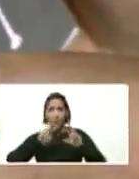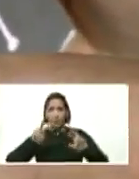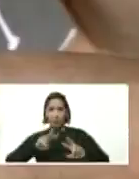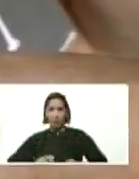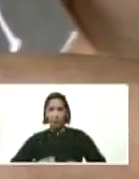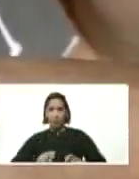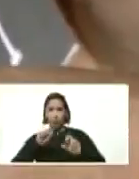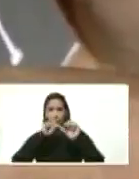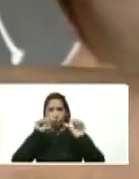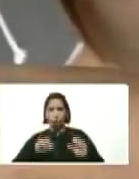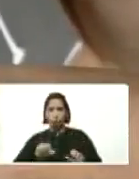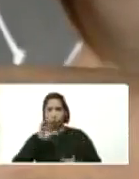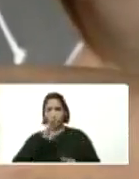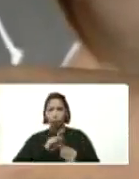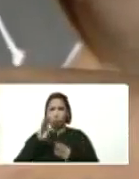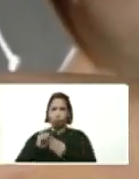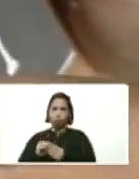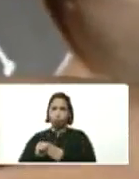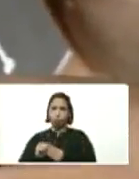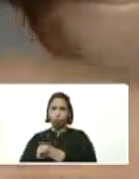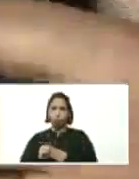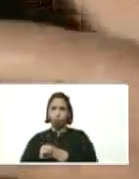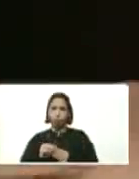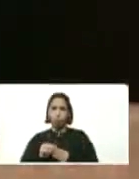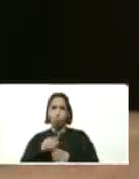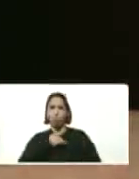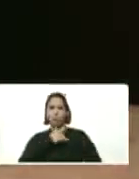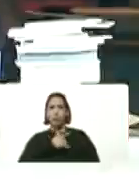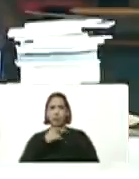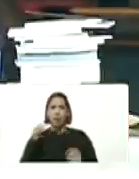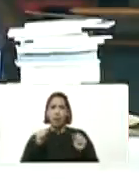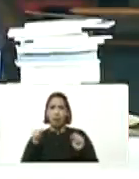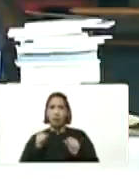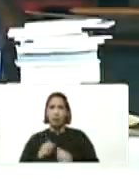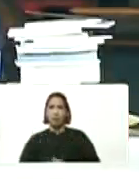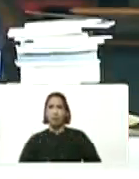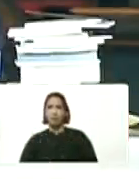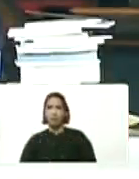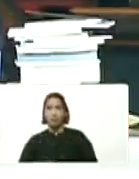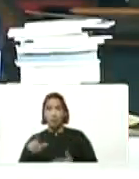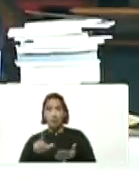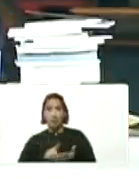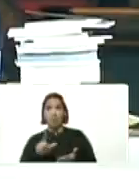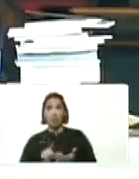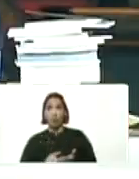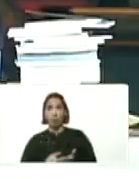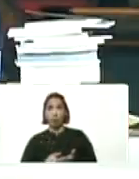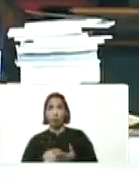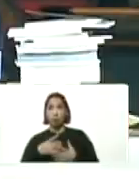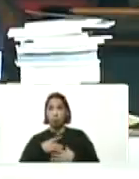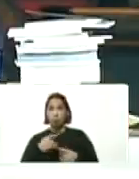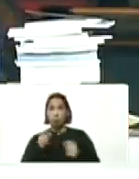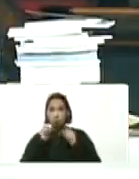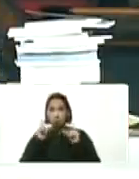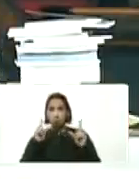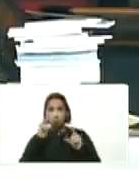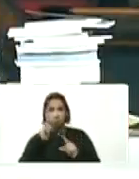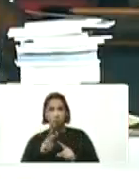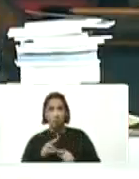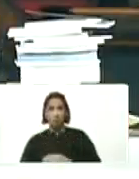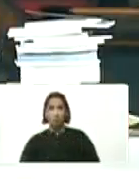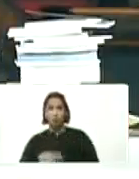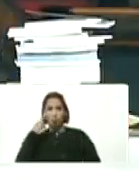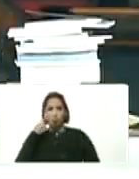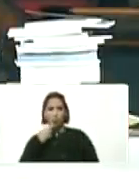en Sistematología Interpretativa de la Universidad de los Andes. Un libro interesante, miren. Bolívar